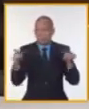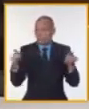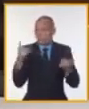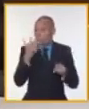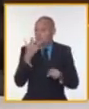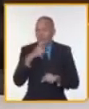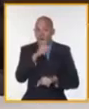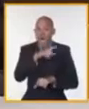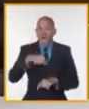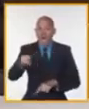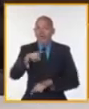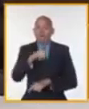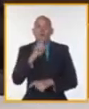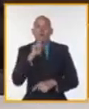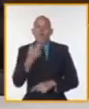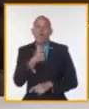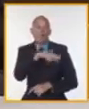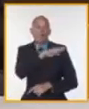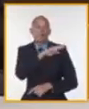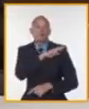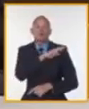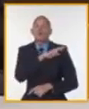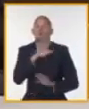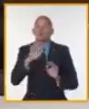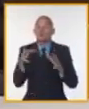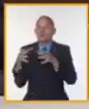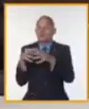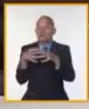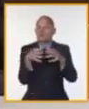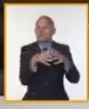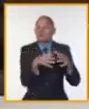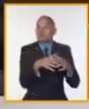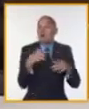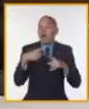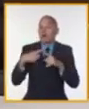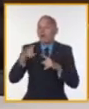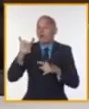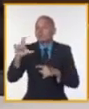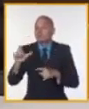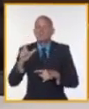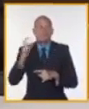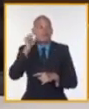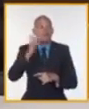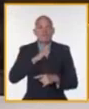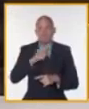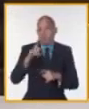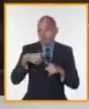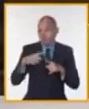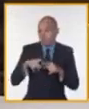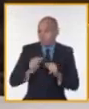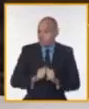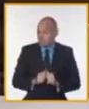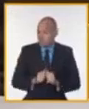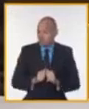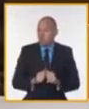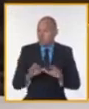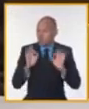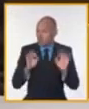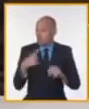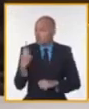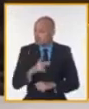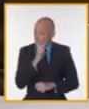poder atender a la juventud como las personas tan importantes que son, como se planteó en el 8º Congreso, como ha reiterado el